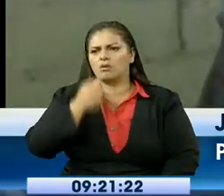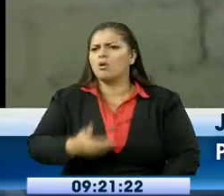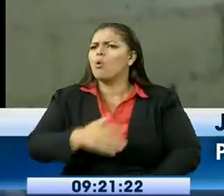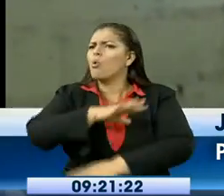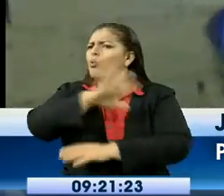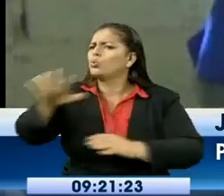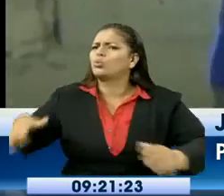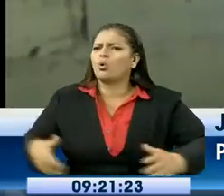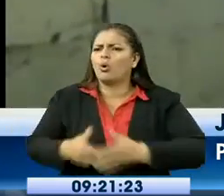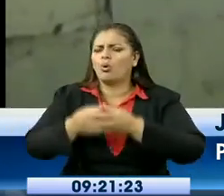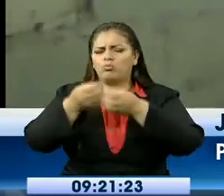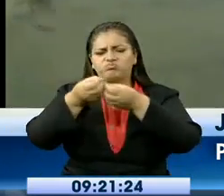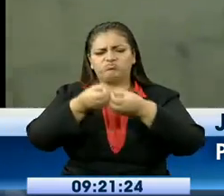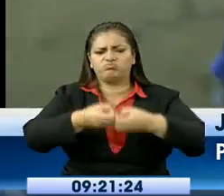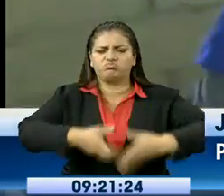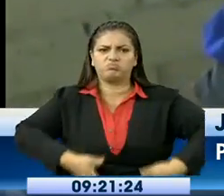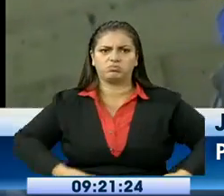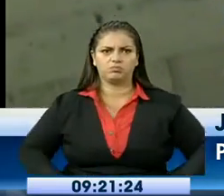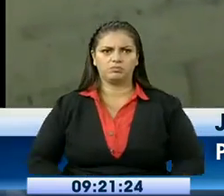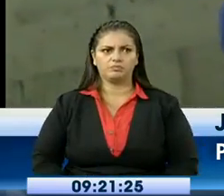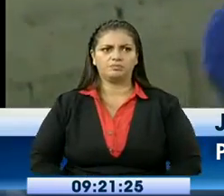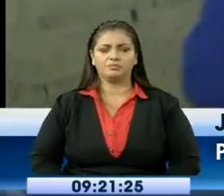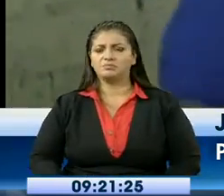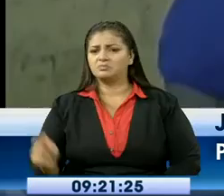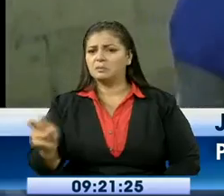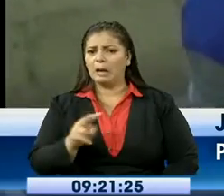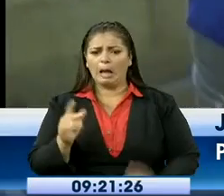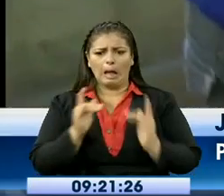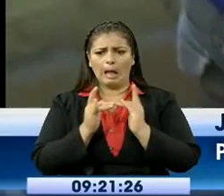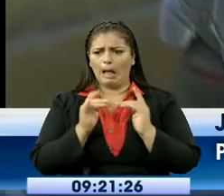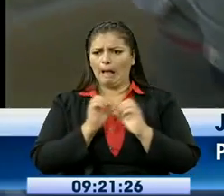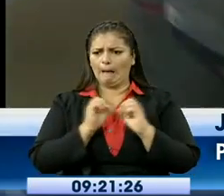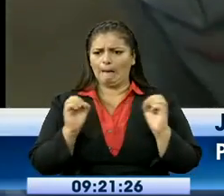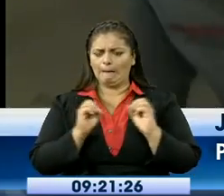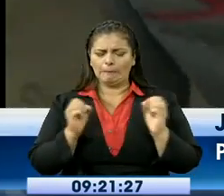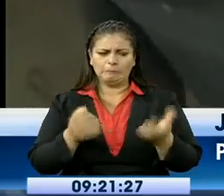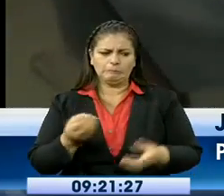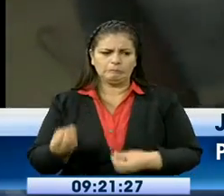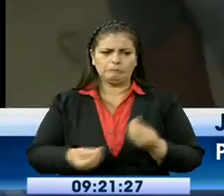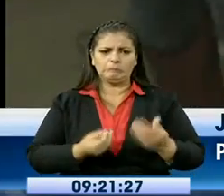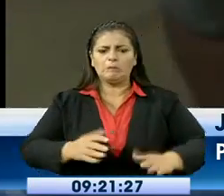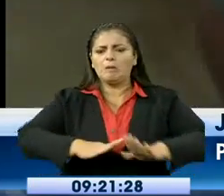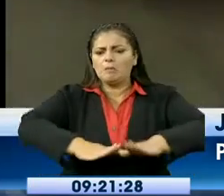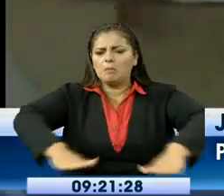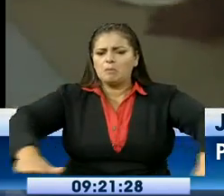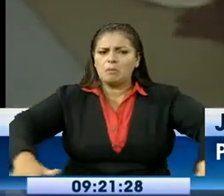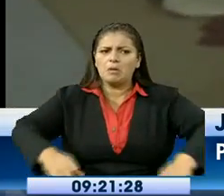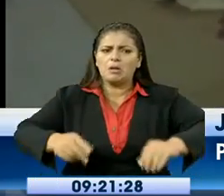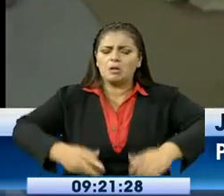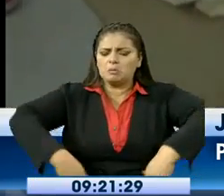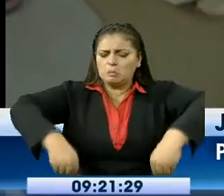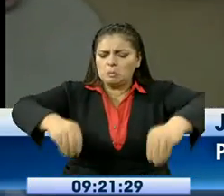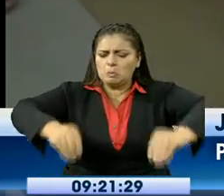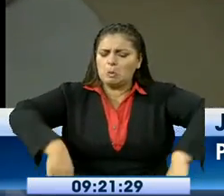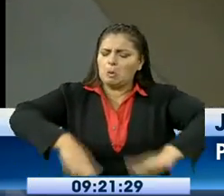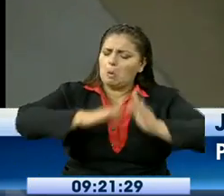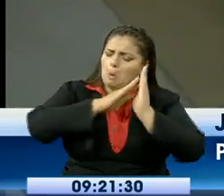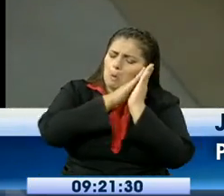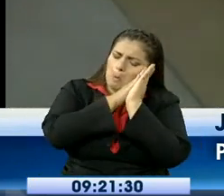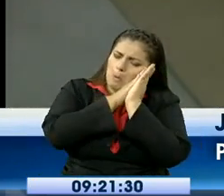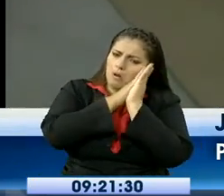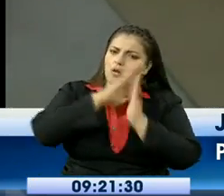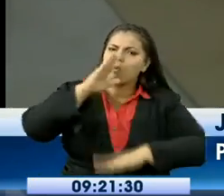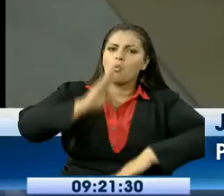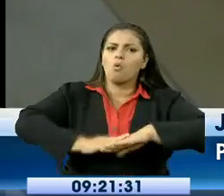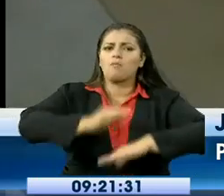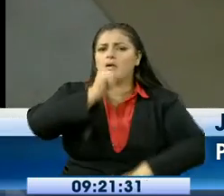aquí en la casa, me he fumado todo. La cama, no es como verme un cartón ahorita ya. Todo pelado, es como usted ve todo pelado aquí, porque por mi culpa, por la droga. Eso es lo que